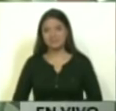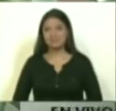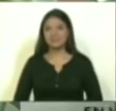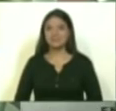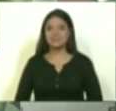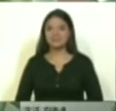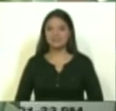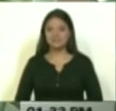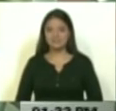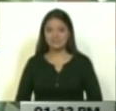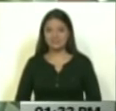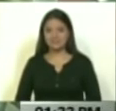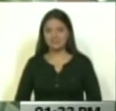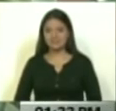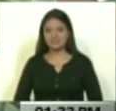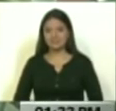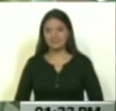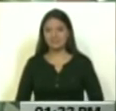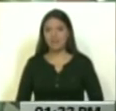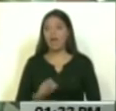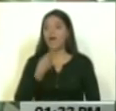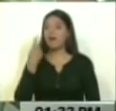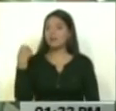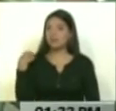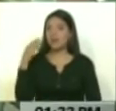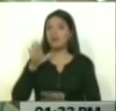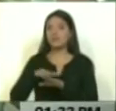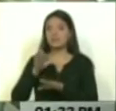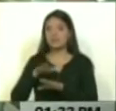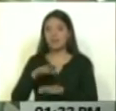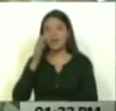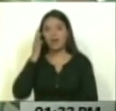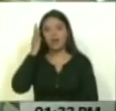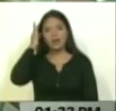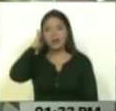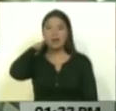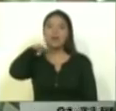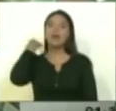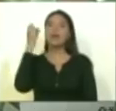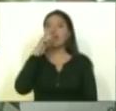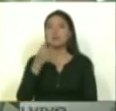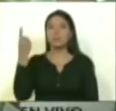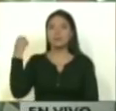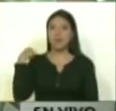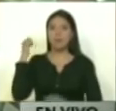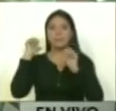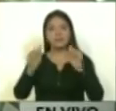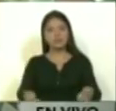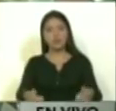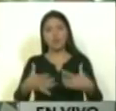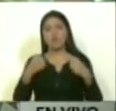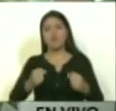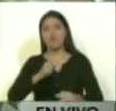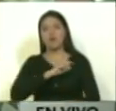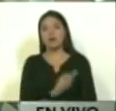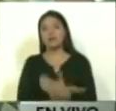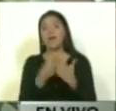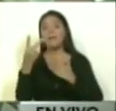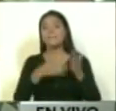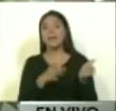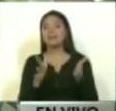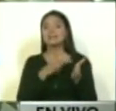Mira, igualmente, yo ayer anuncié, porque el año pasado arrancamos con fuerza el plan de las